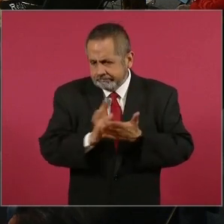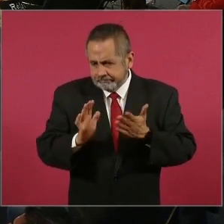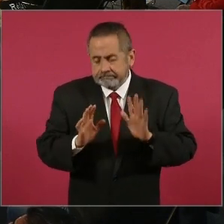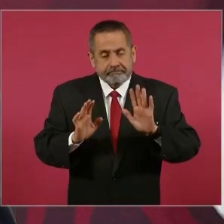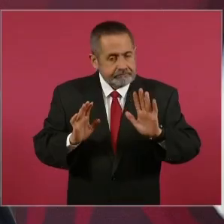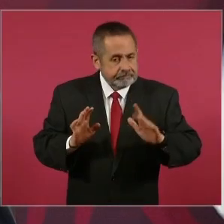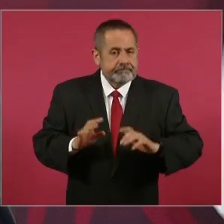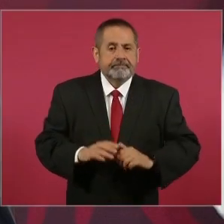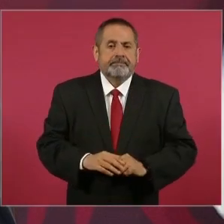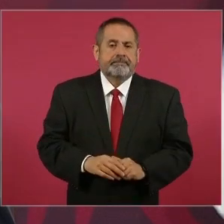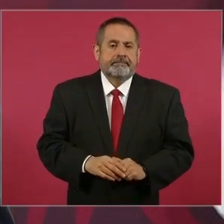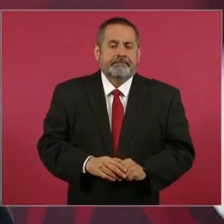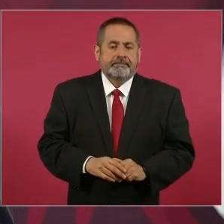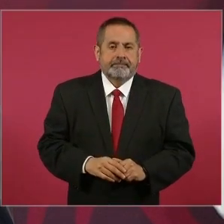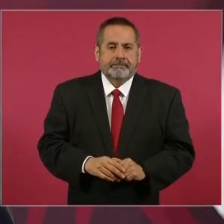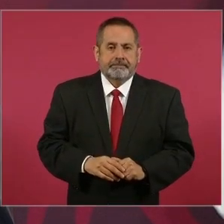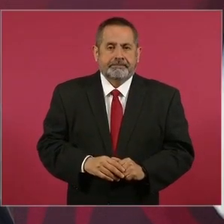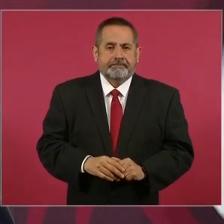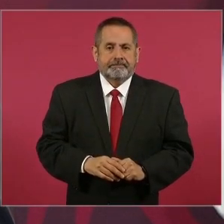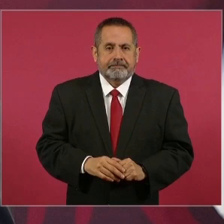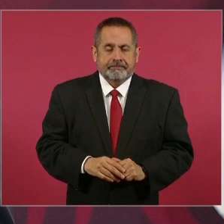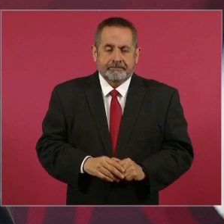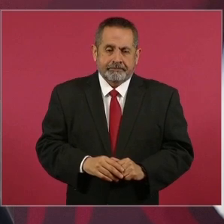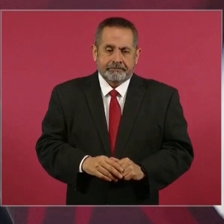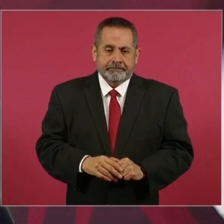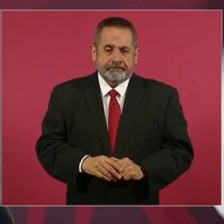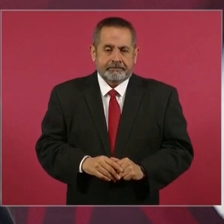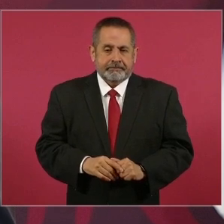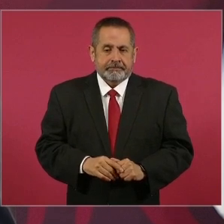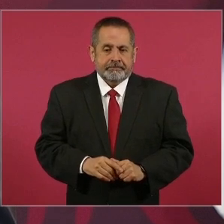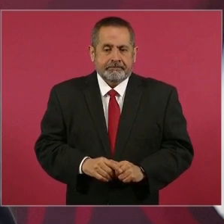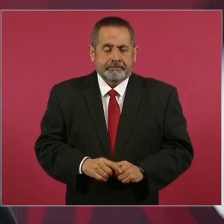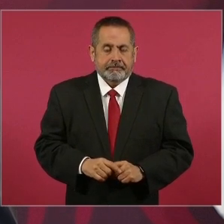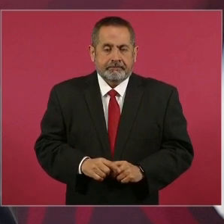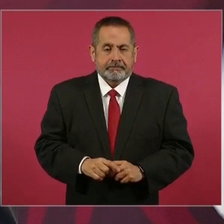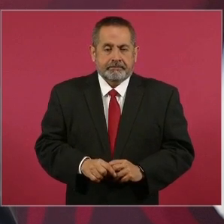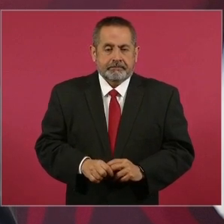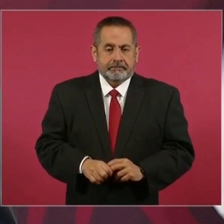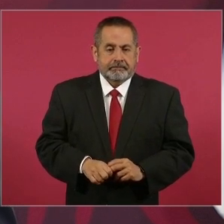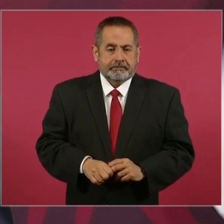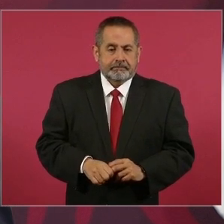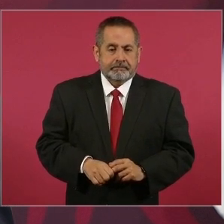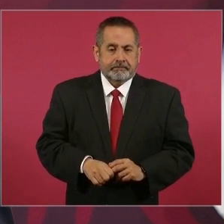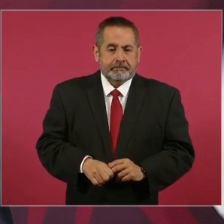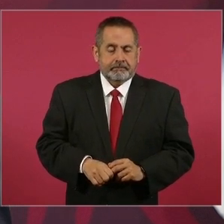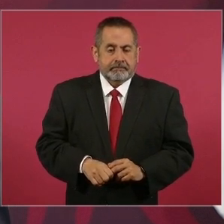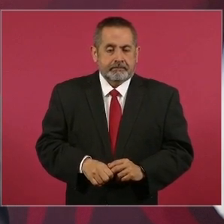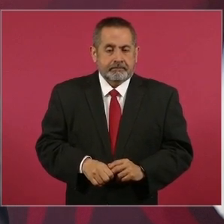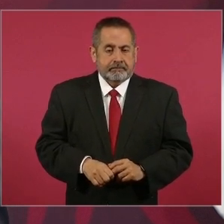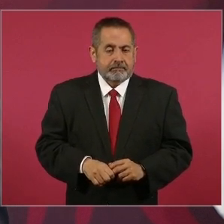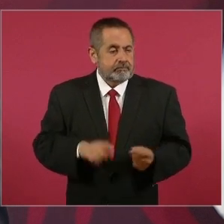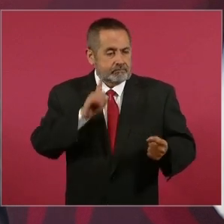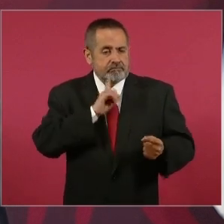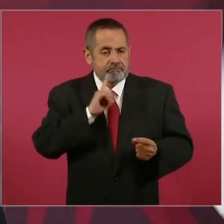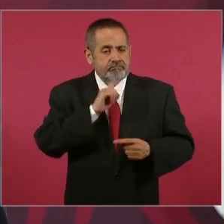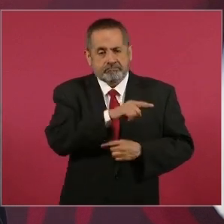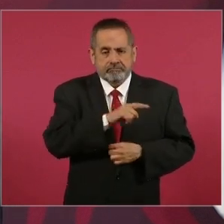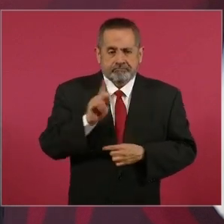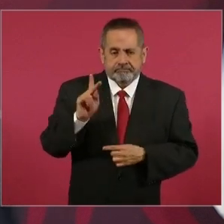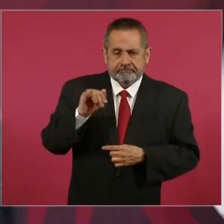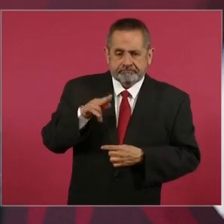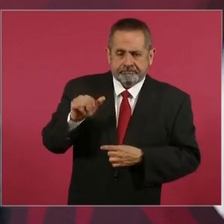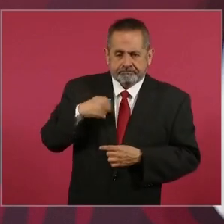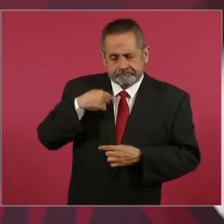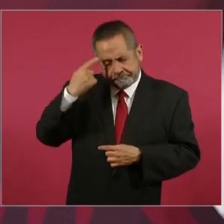Bueno pues creo que ella pensó que